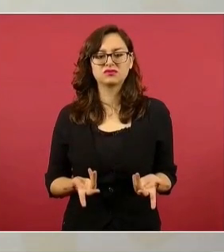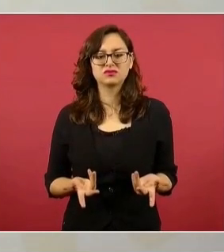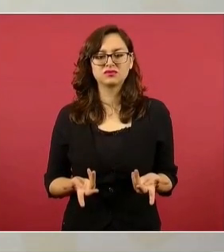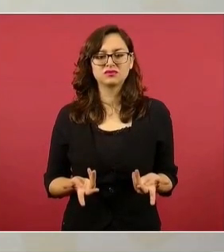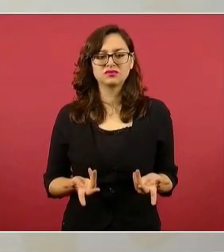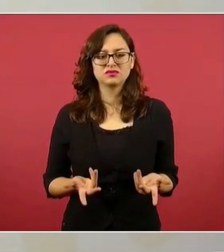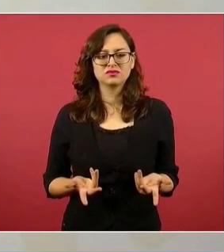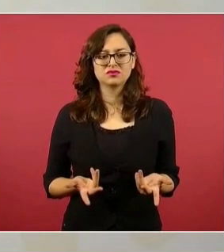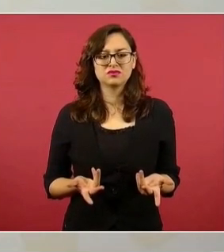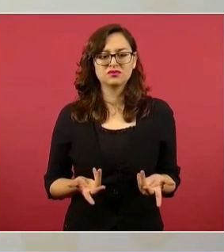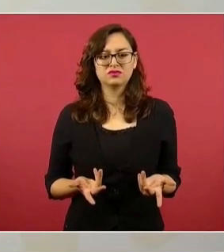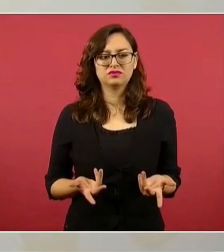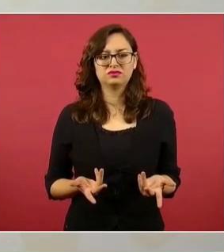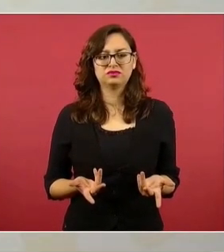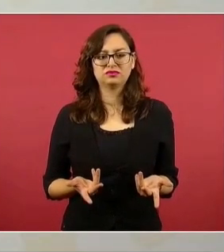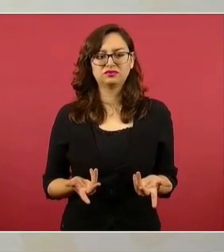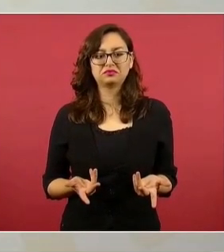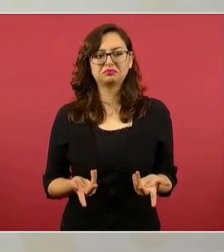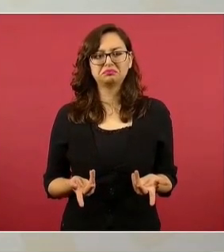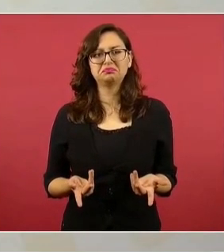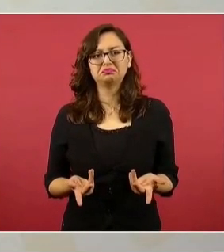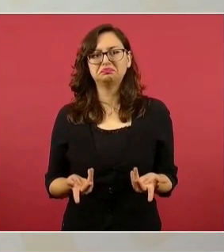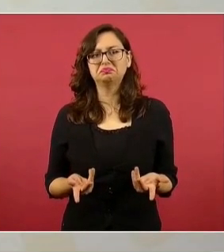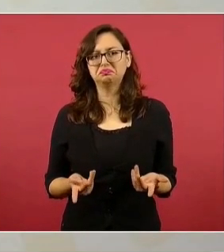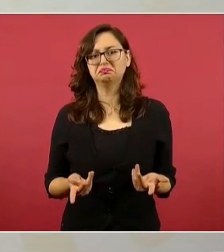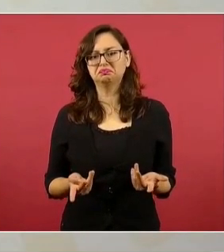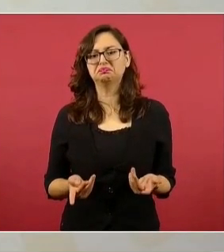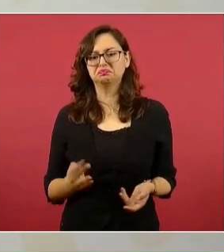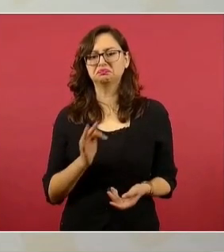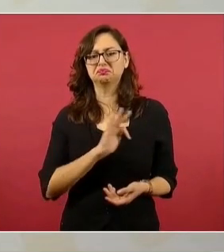puede ser feliz de manera